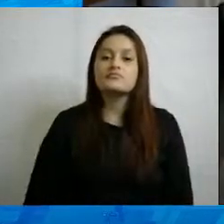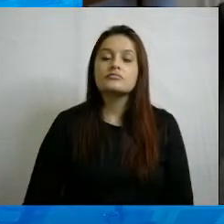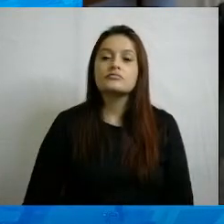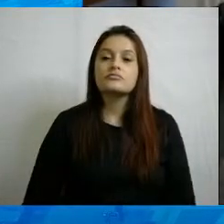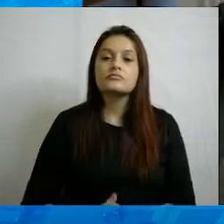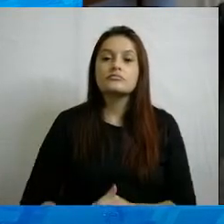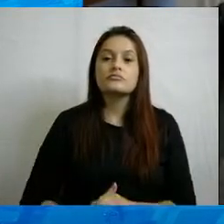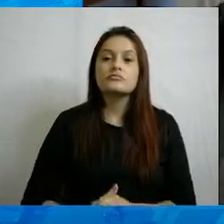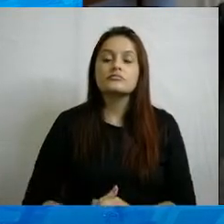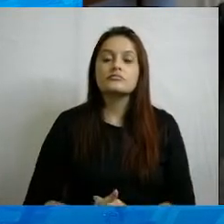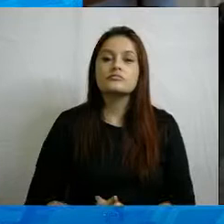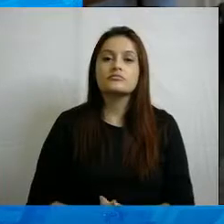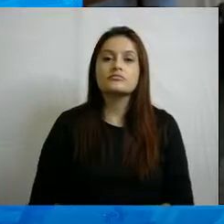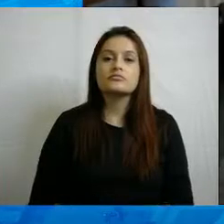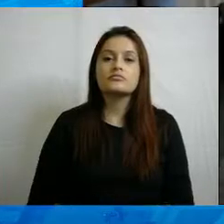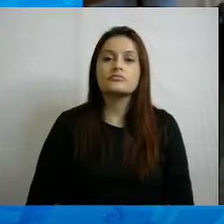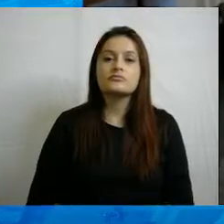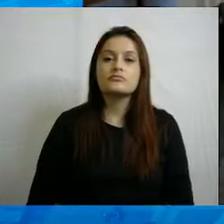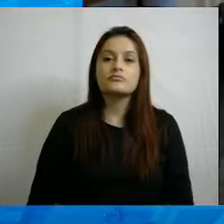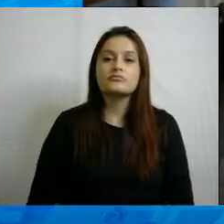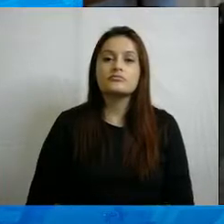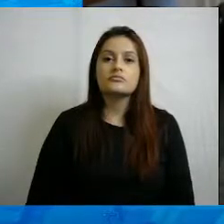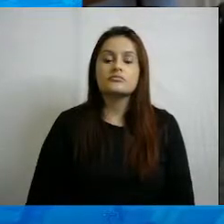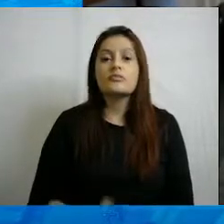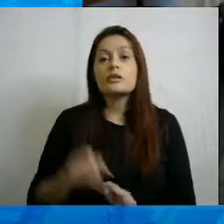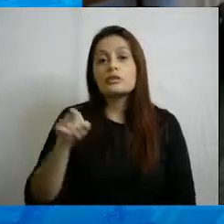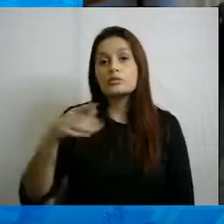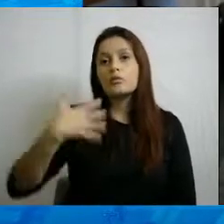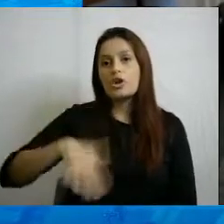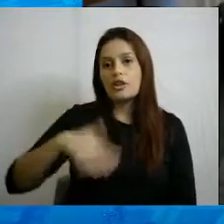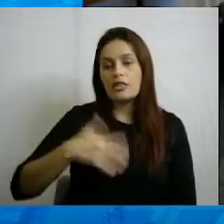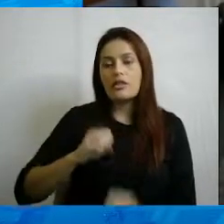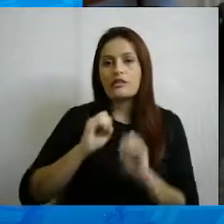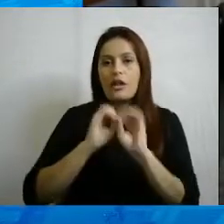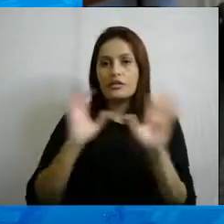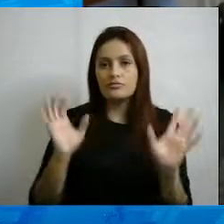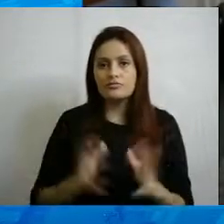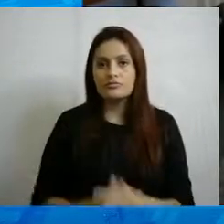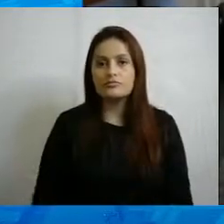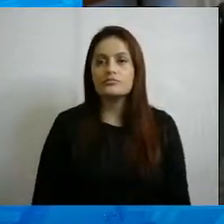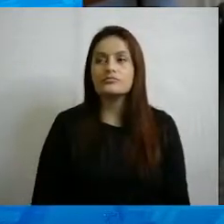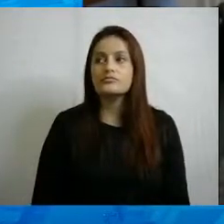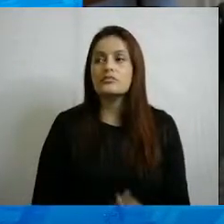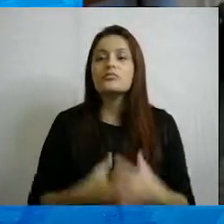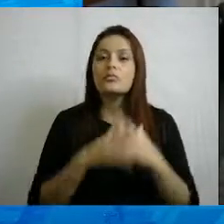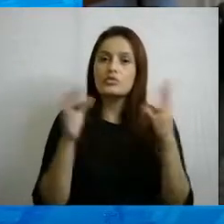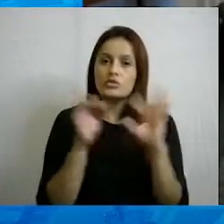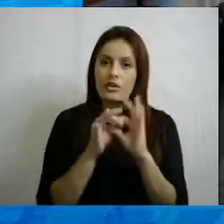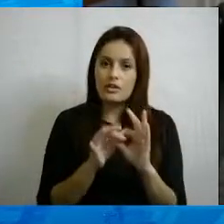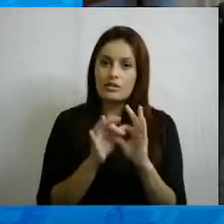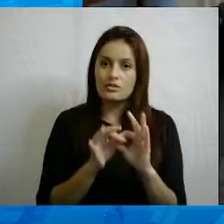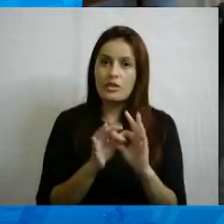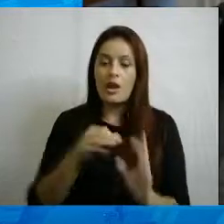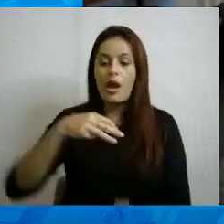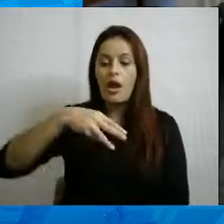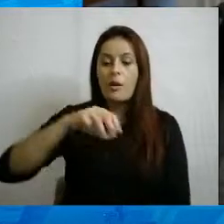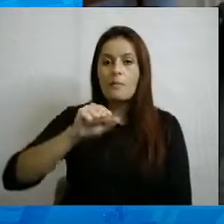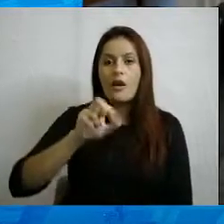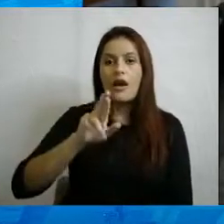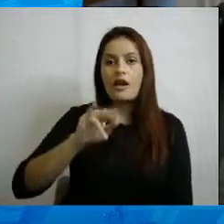las dirigencias que tienen contacto. Yo creo que eso va a ser clave también, disponer de esa información. Muchas gracias, señora María, don